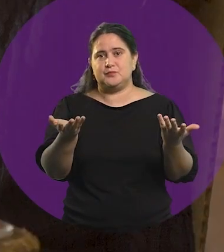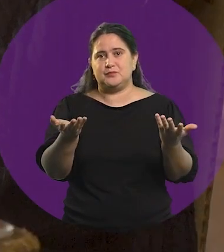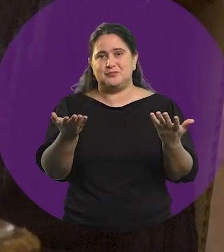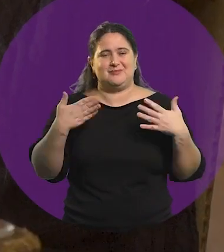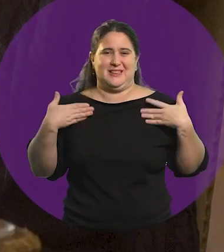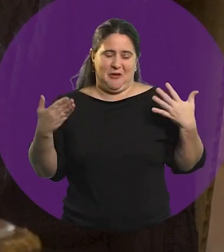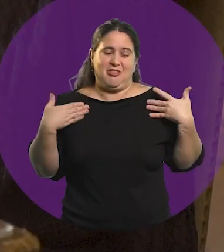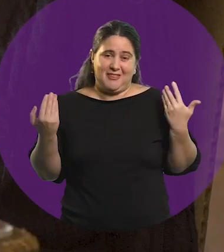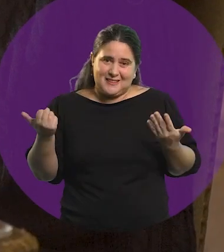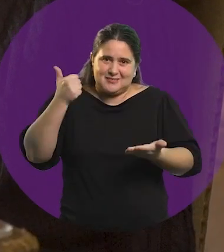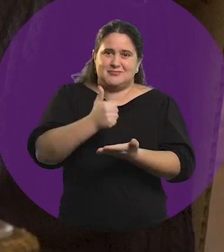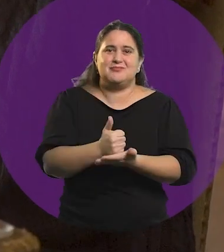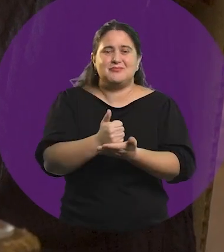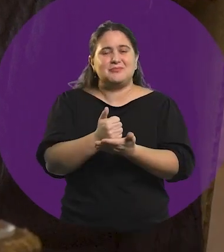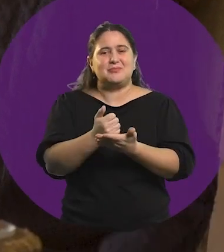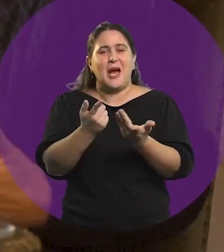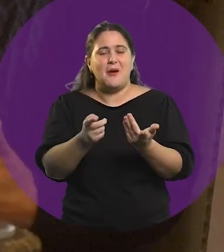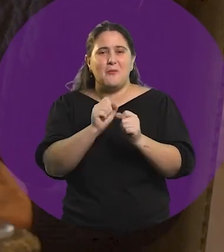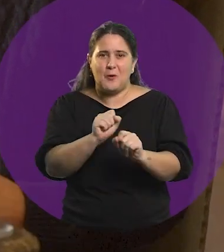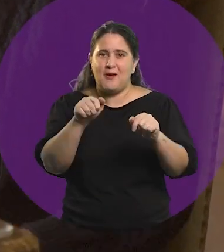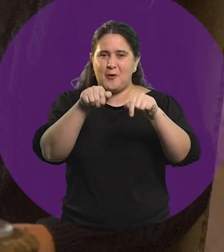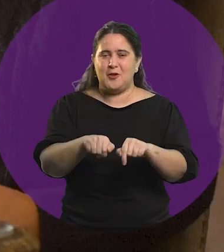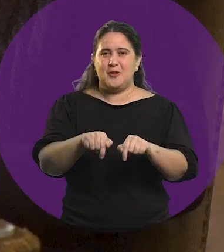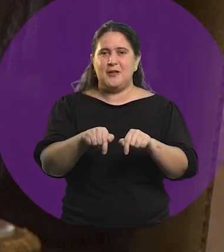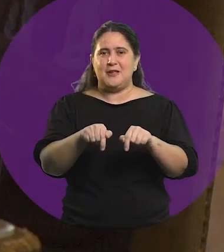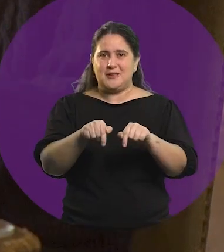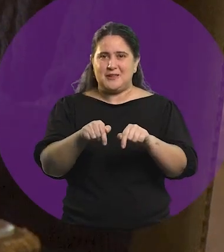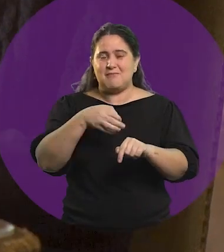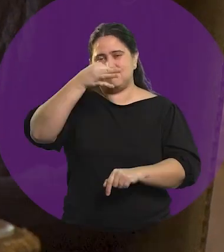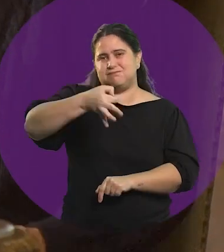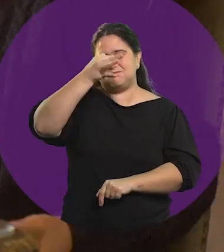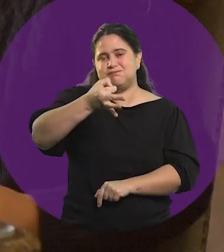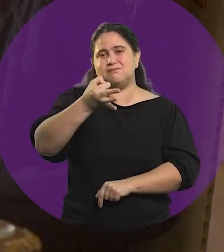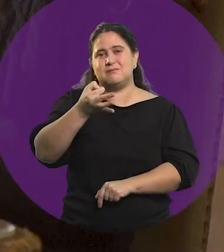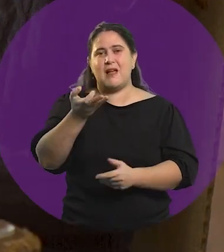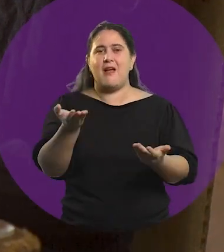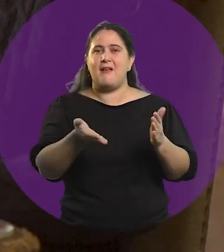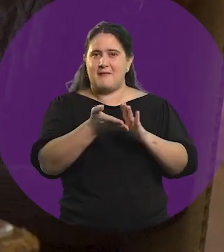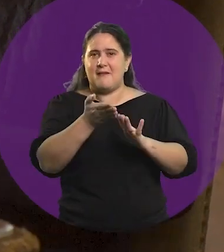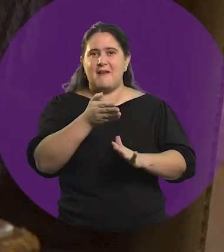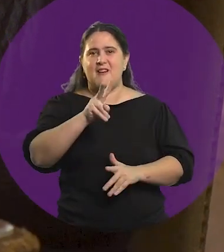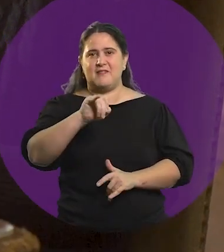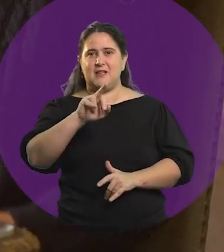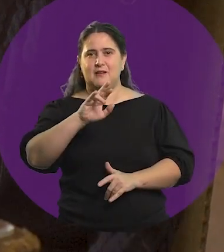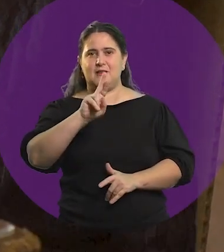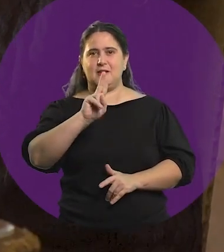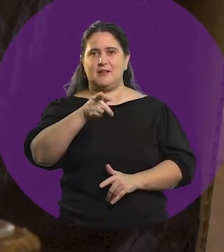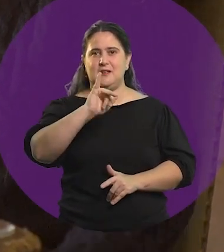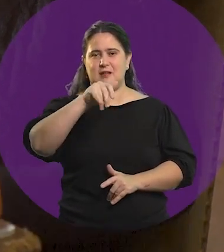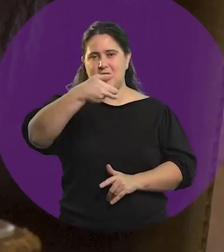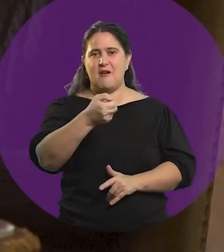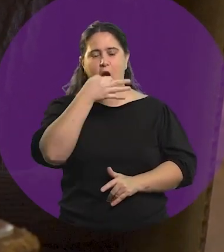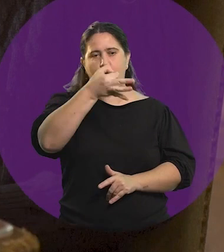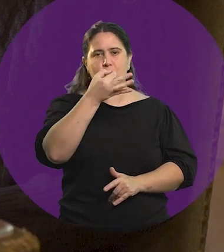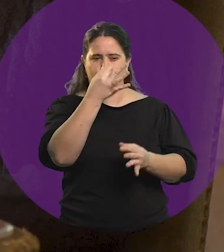es una gran alegría estar acá, estar en esta presentación. Ahora Virginia les va a contar un poquito más en detalle